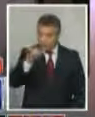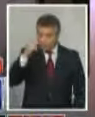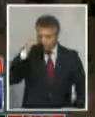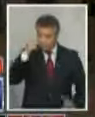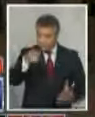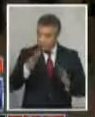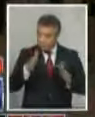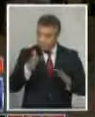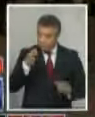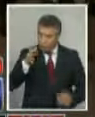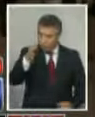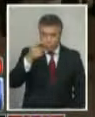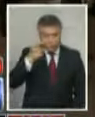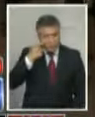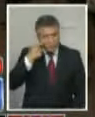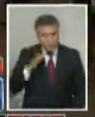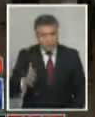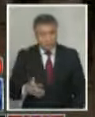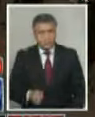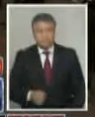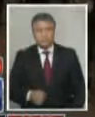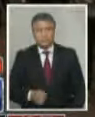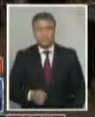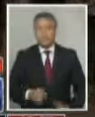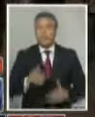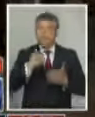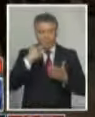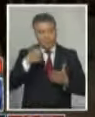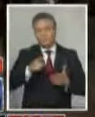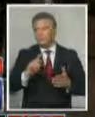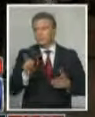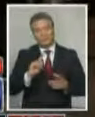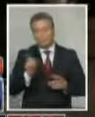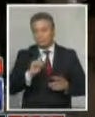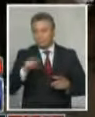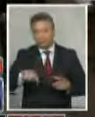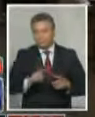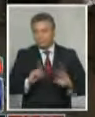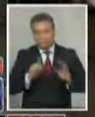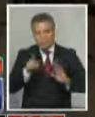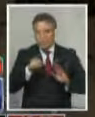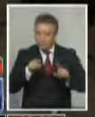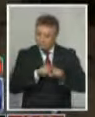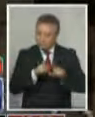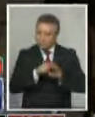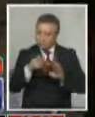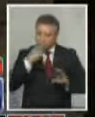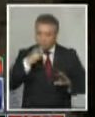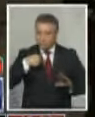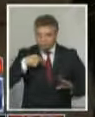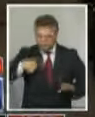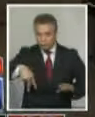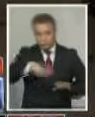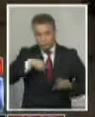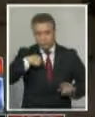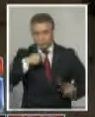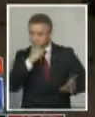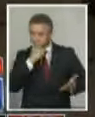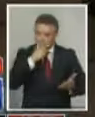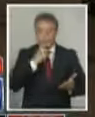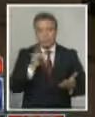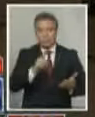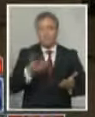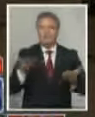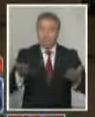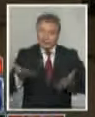proyección? Aquí lo que no corresponde desde el punto de vista de nosotros en especular. ¿Qué corresponde?